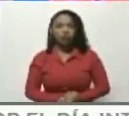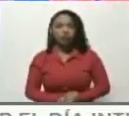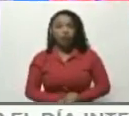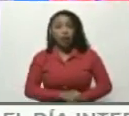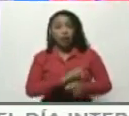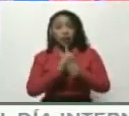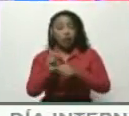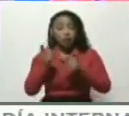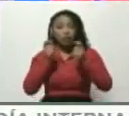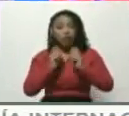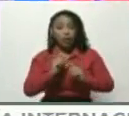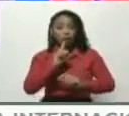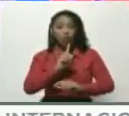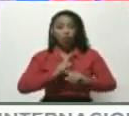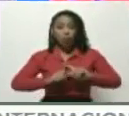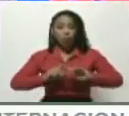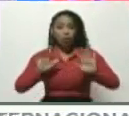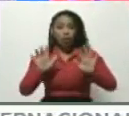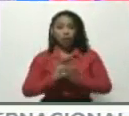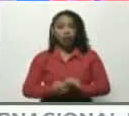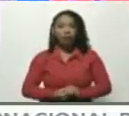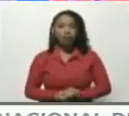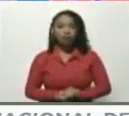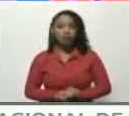se trata el 1x10.